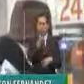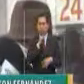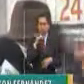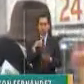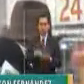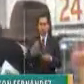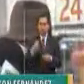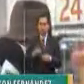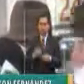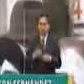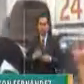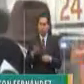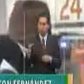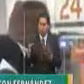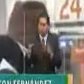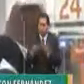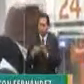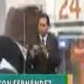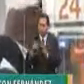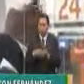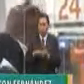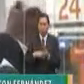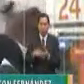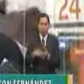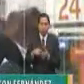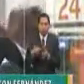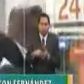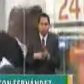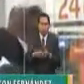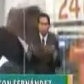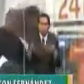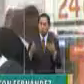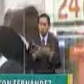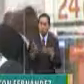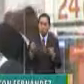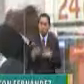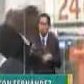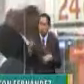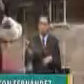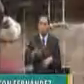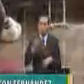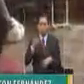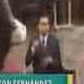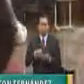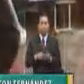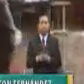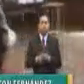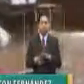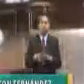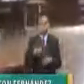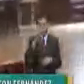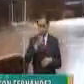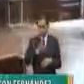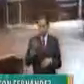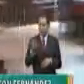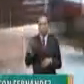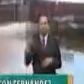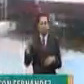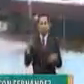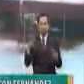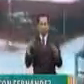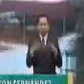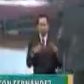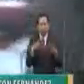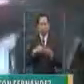Meza. Entonces, estas alianzas van, creo, en contrasentido con el discurso que han hecho. Fernández también fue parte de las violentas